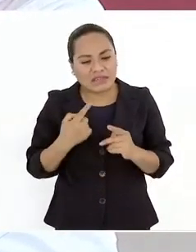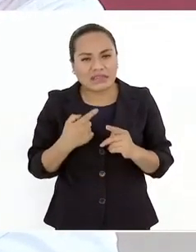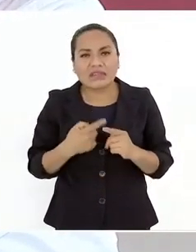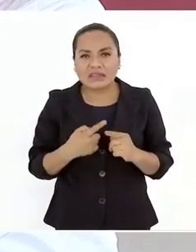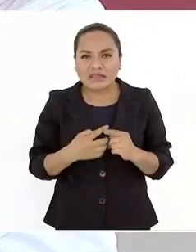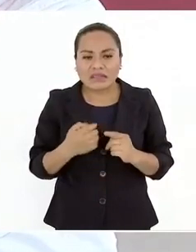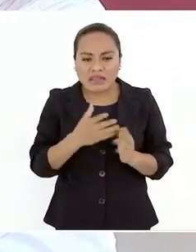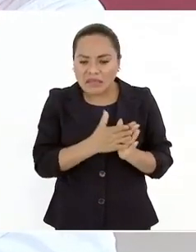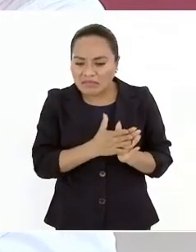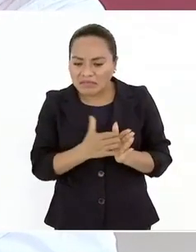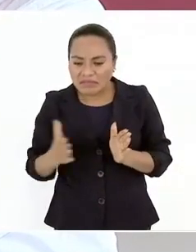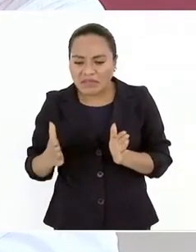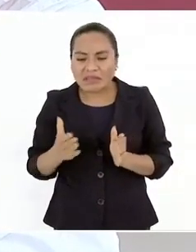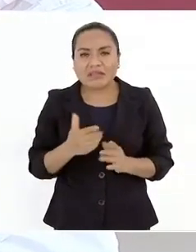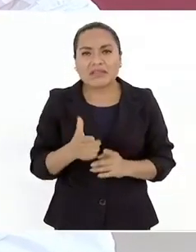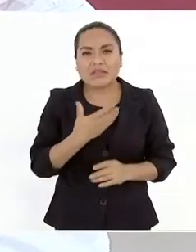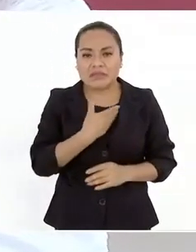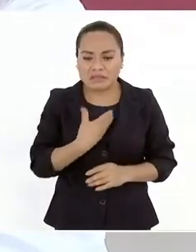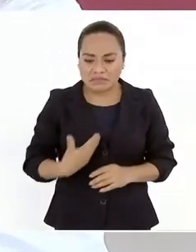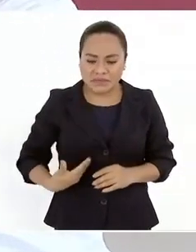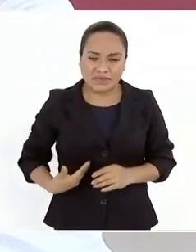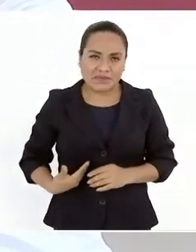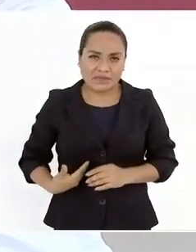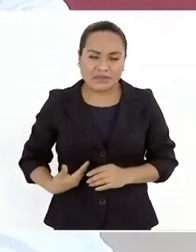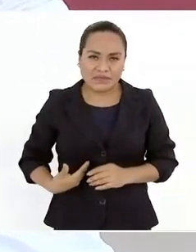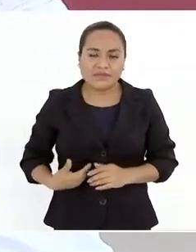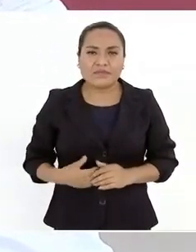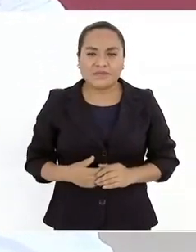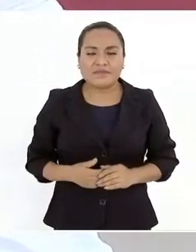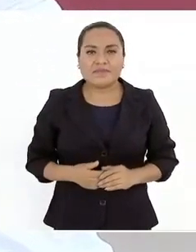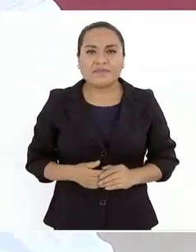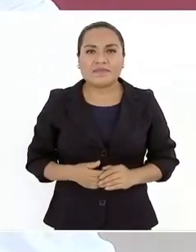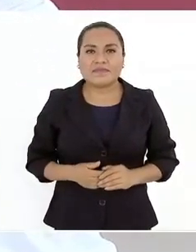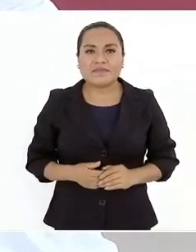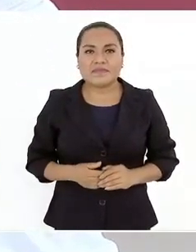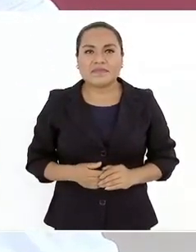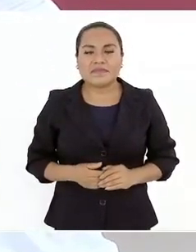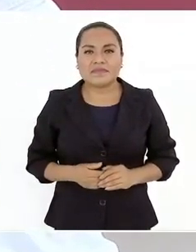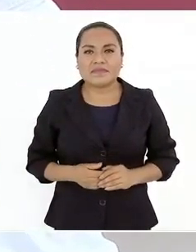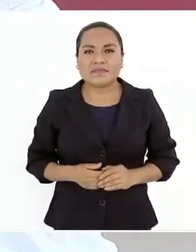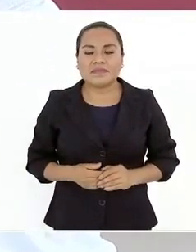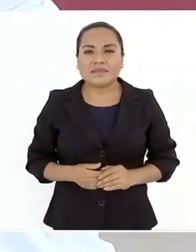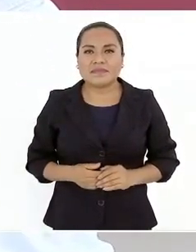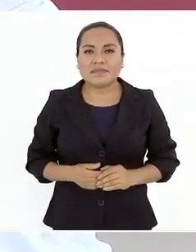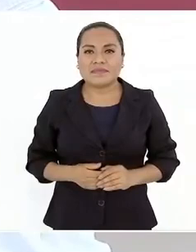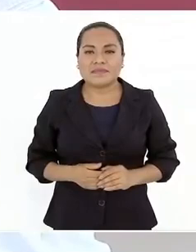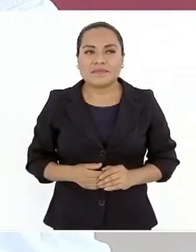durante la presidencia de